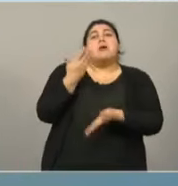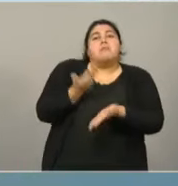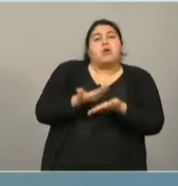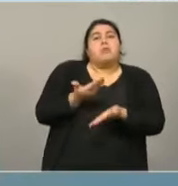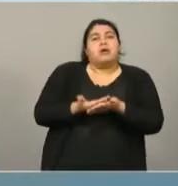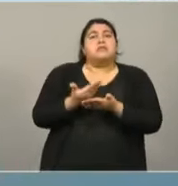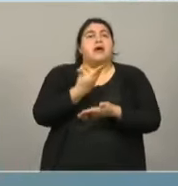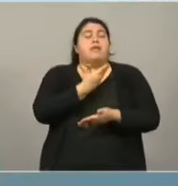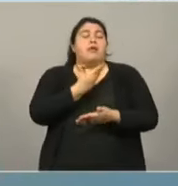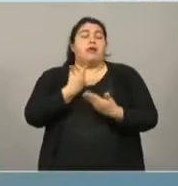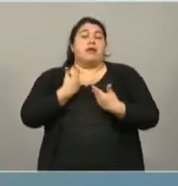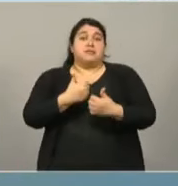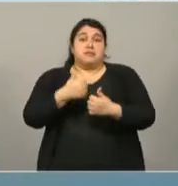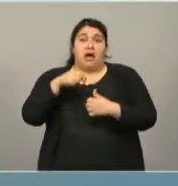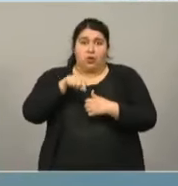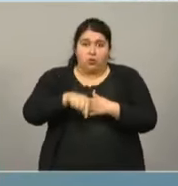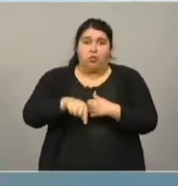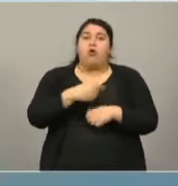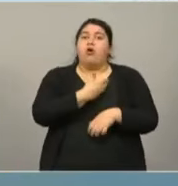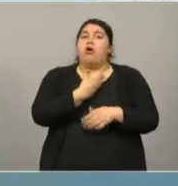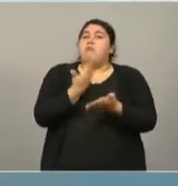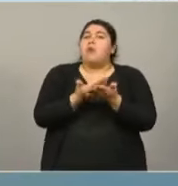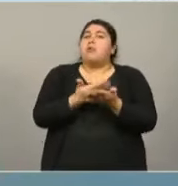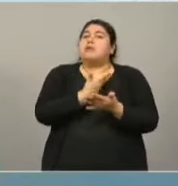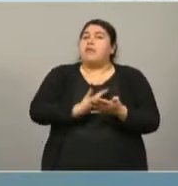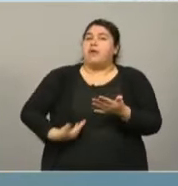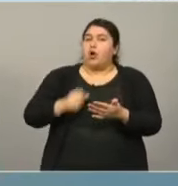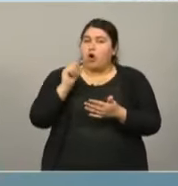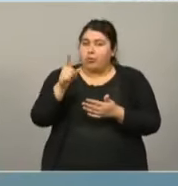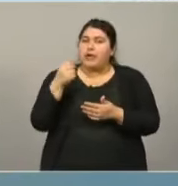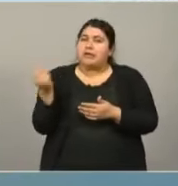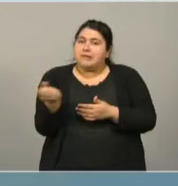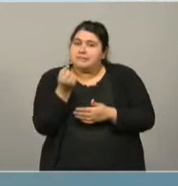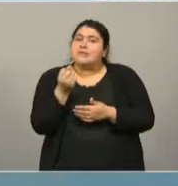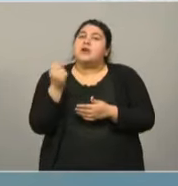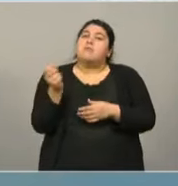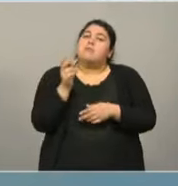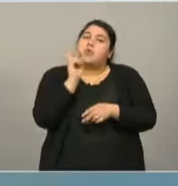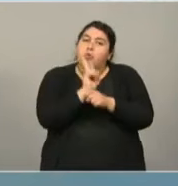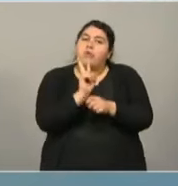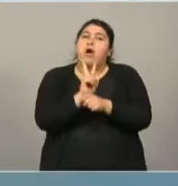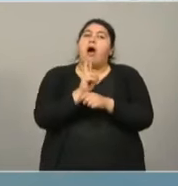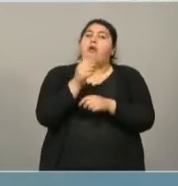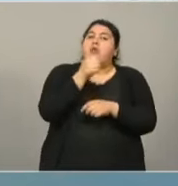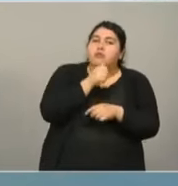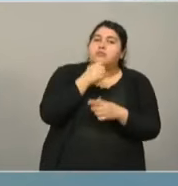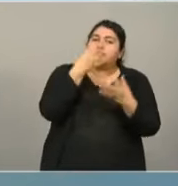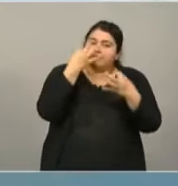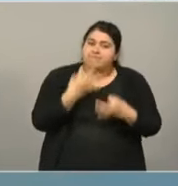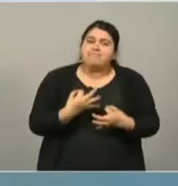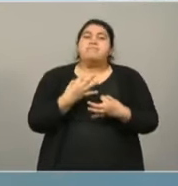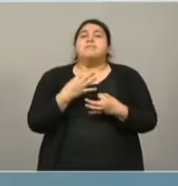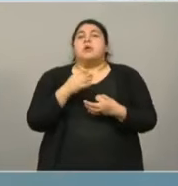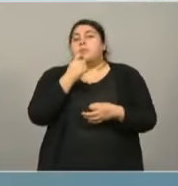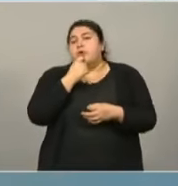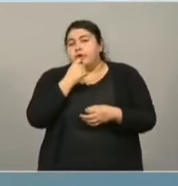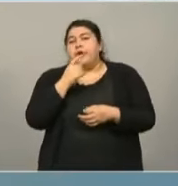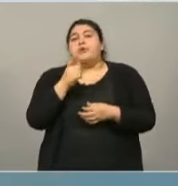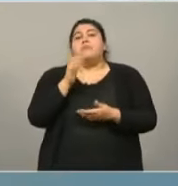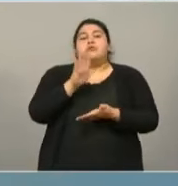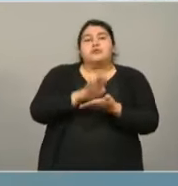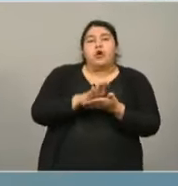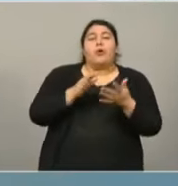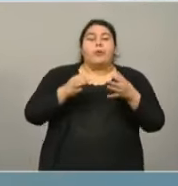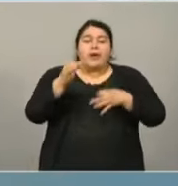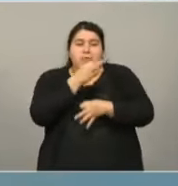Ministerio de salud en la lucha contra el uso irracional de los medicamentos que tiene efectos Como por ejemplo la resistencia